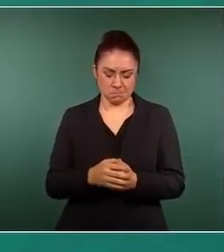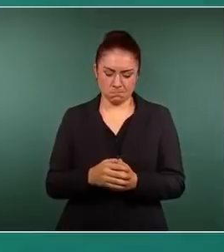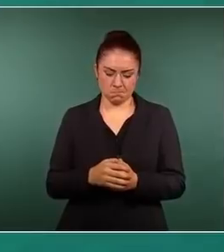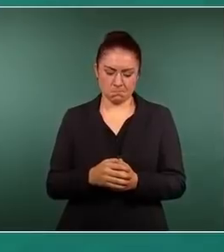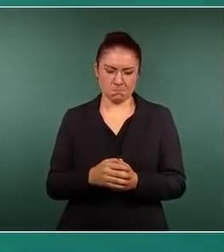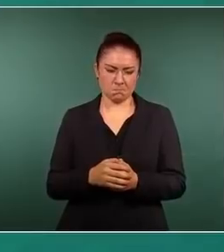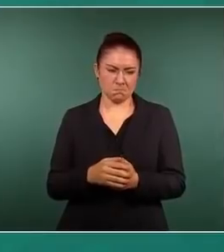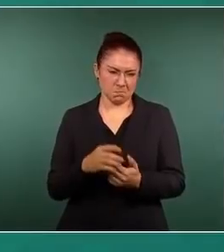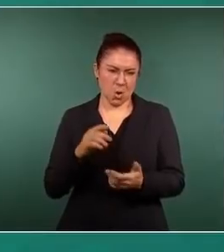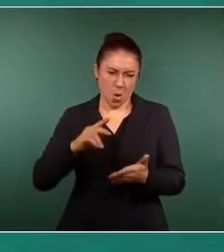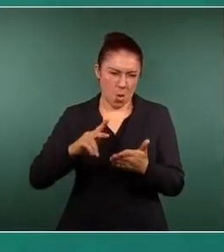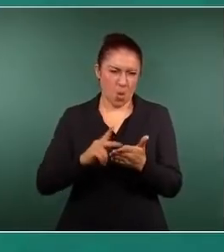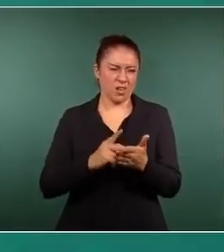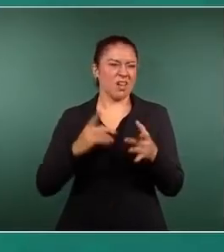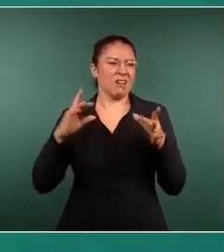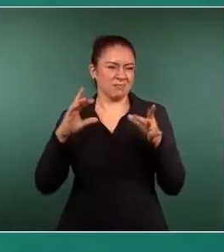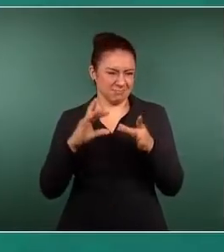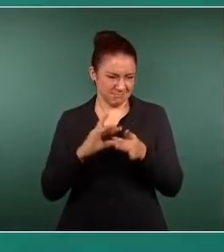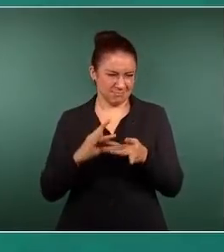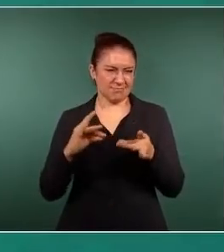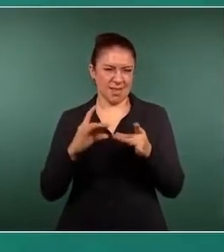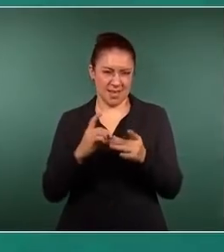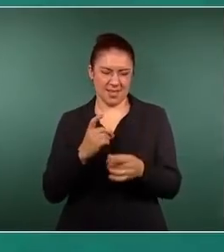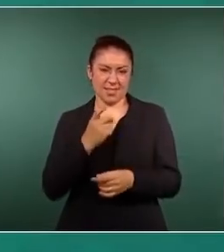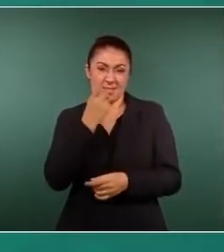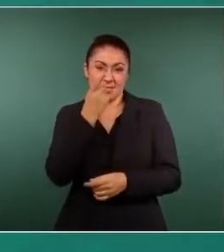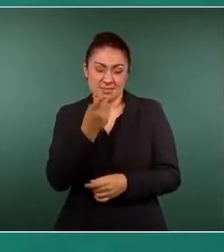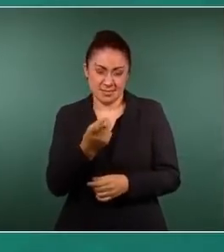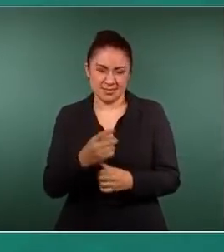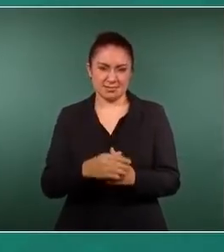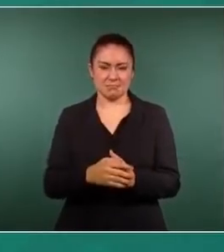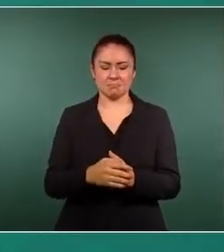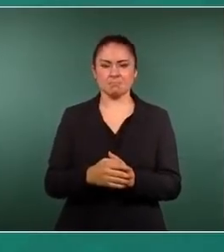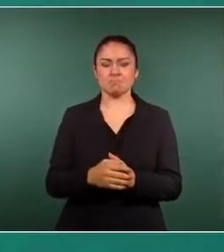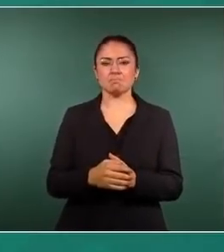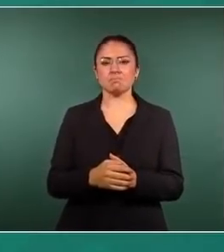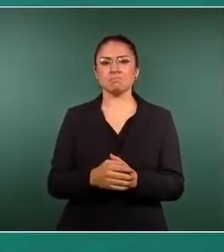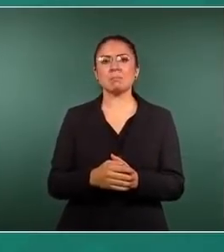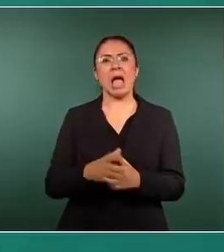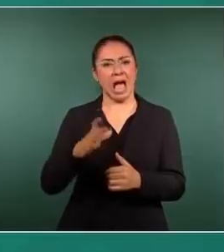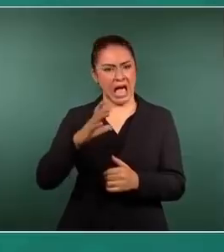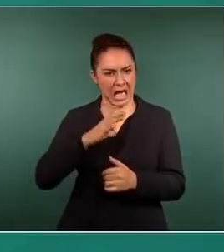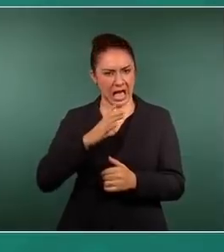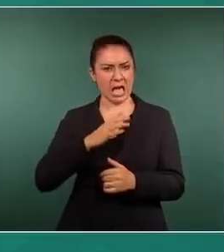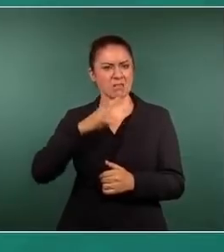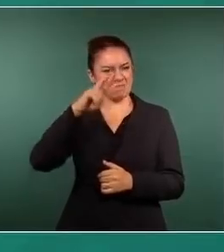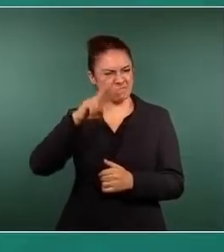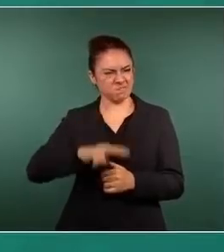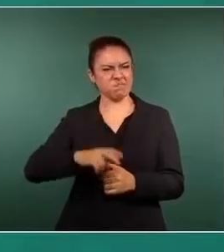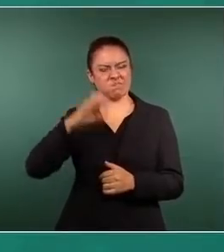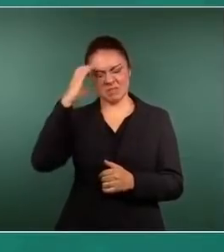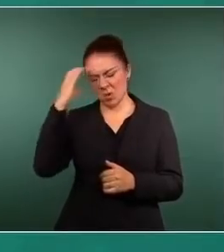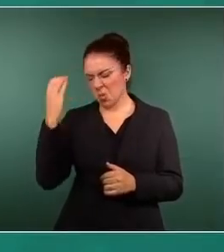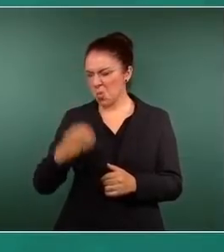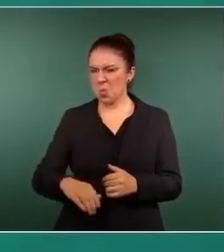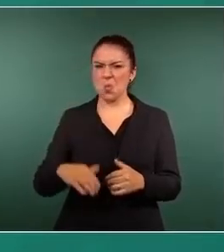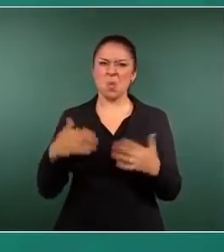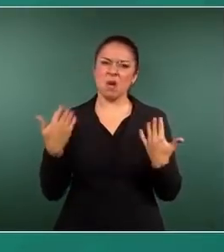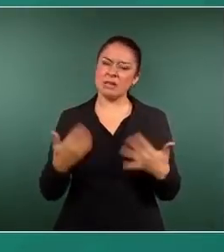lo repitiera de que han habido estos crímenes lamentables